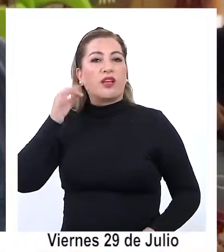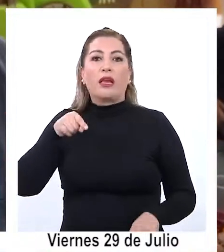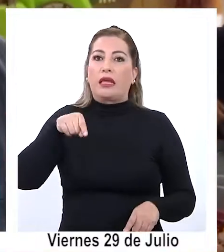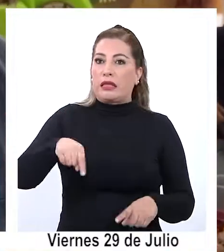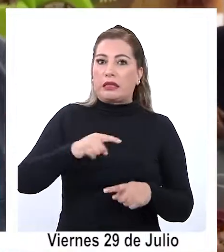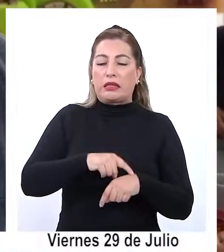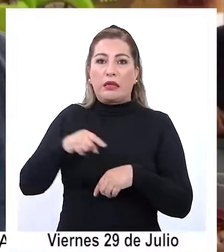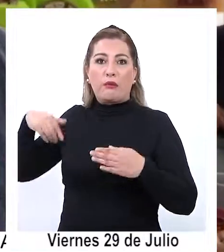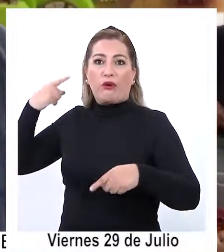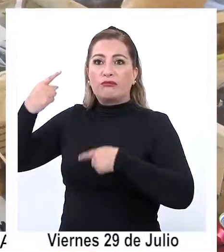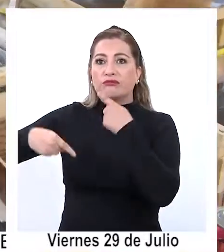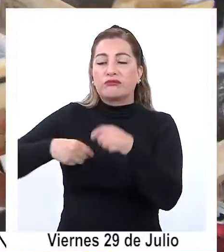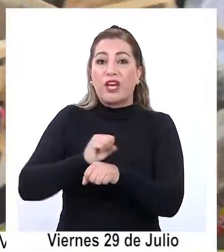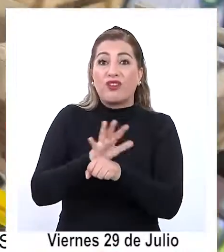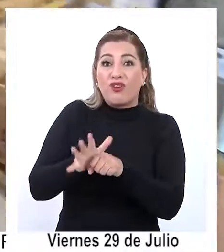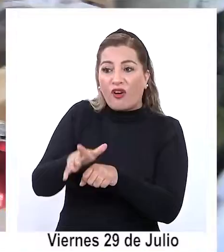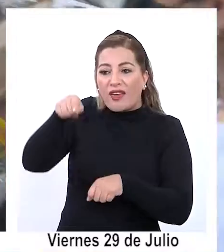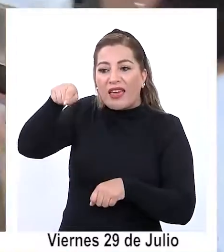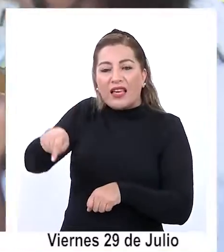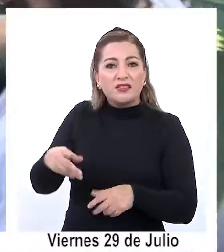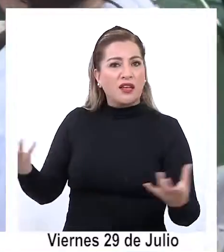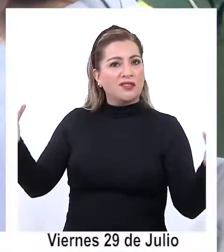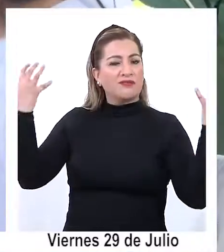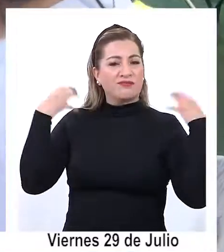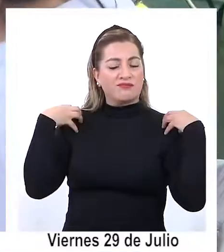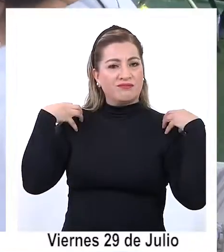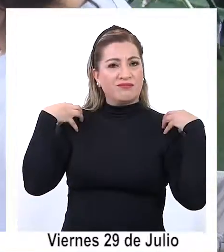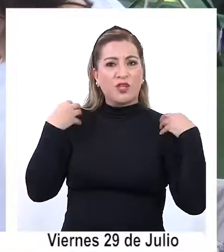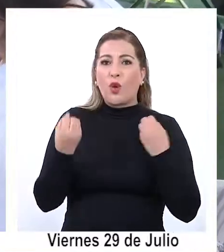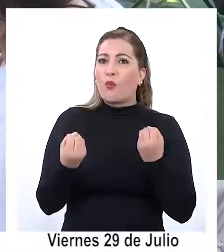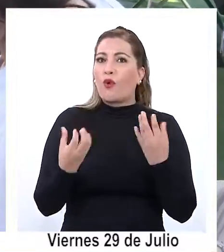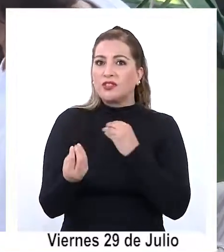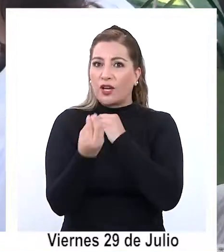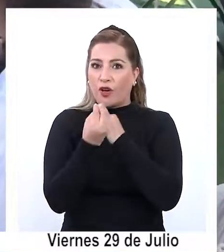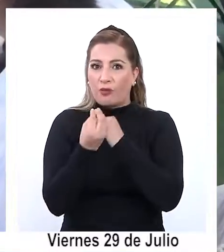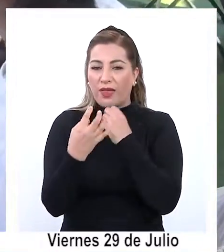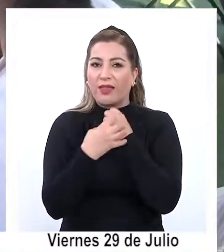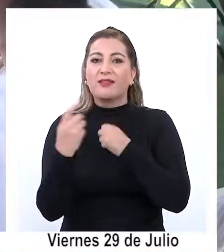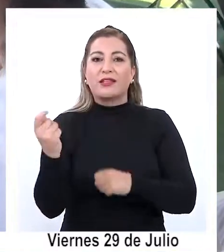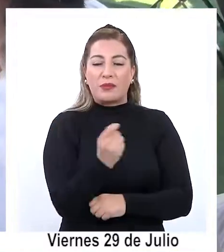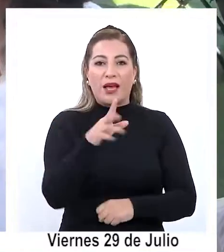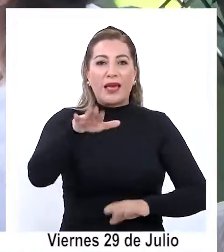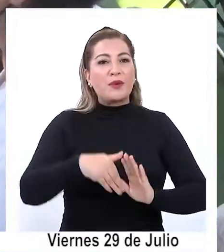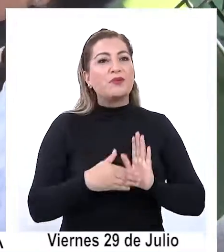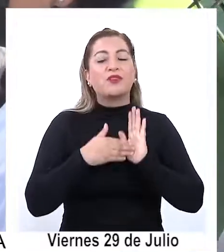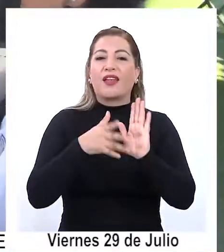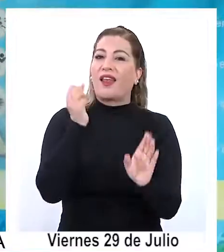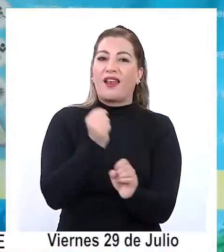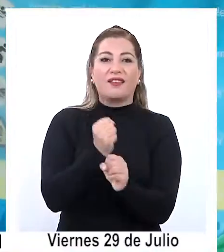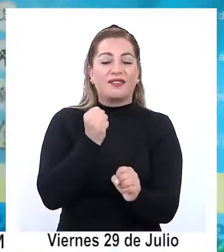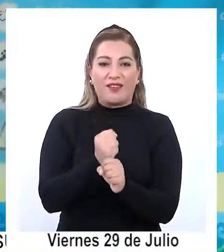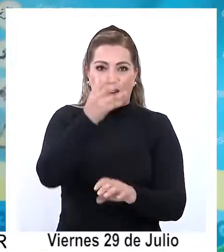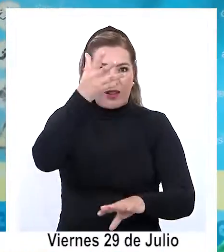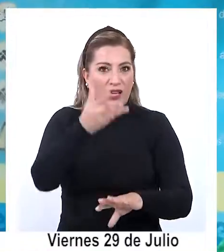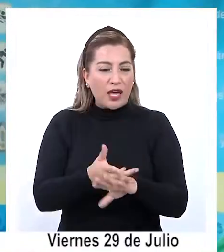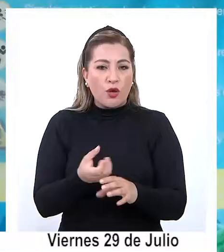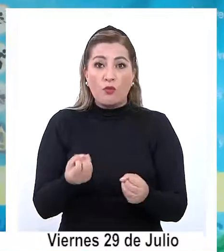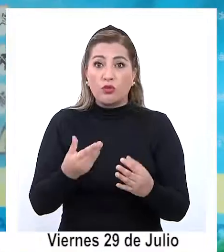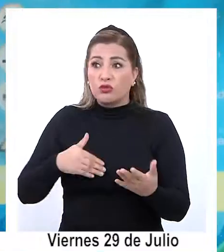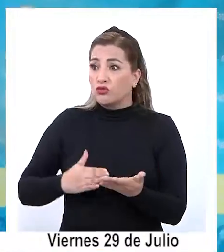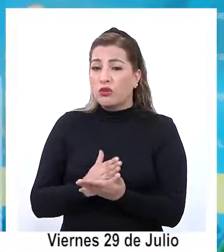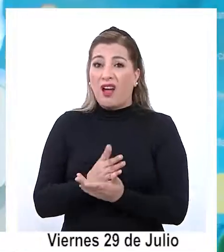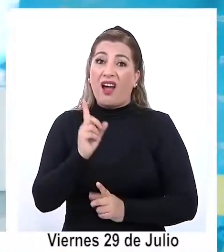todo este tiempo de pandemia han sido los que han mantenido la soberanía alimentaria en nuestra región. Hacer destacar esa labor que han tenido. Muchos